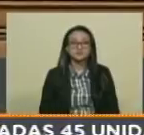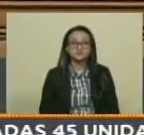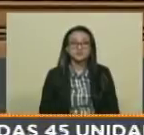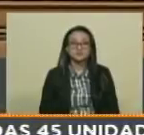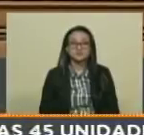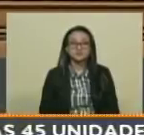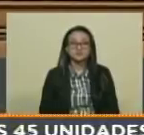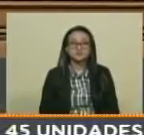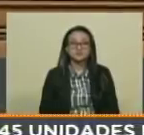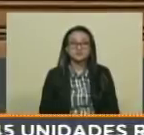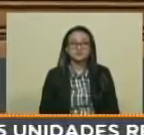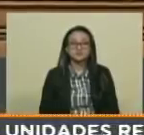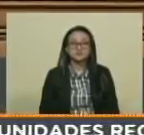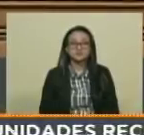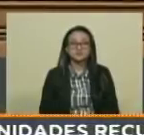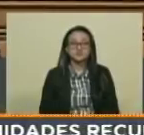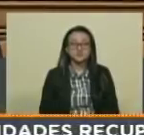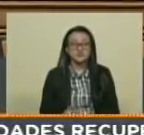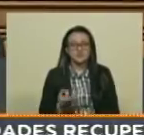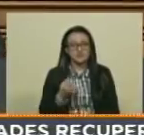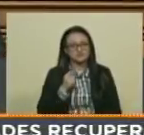Resulta insólito, mis queridos